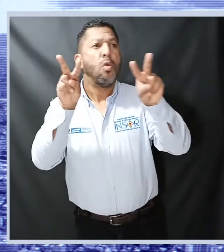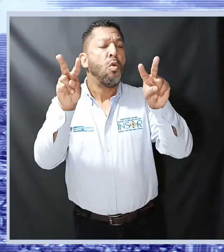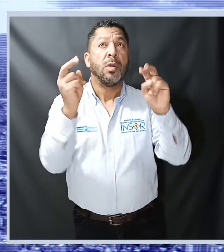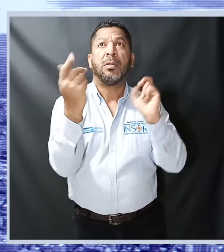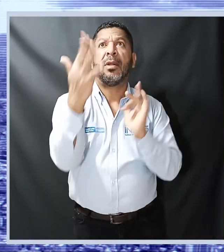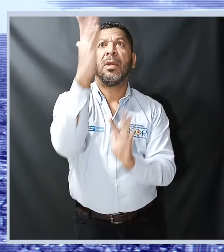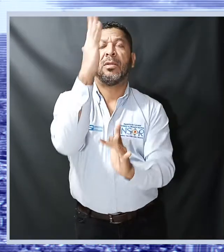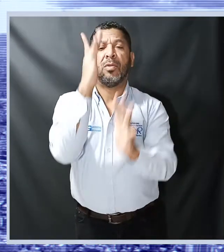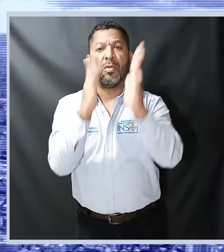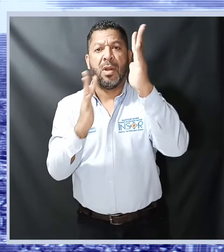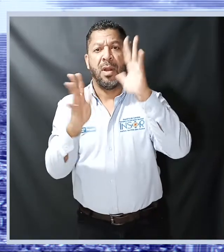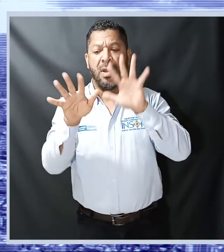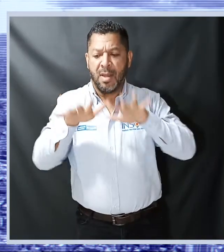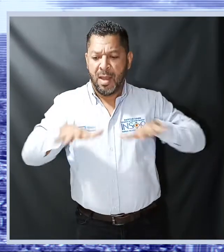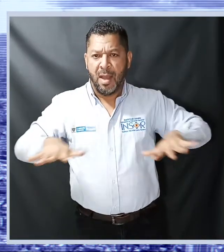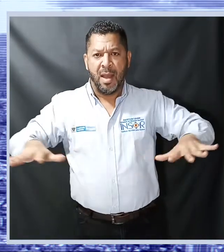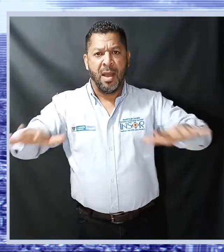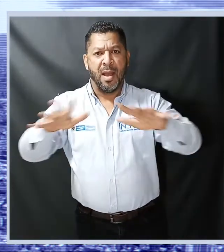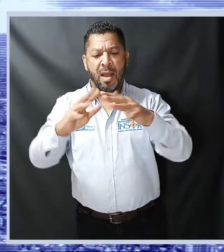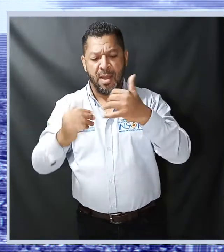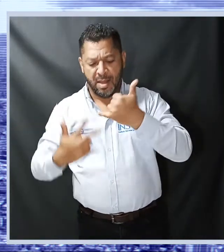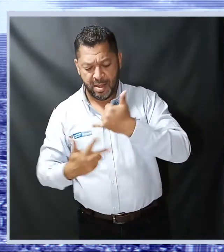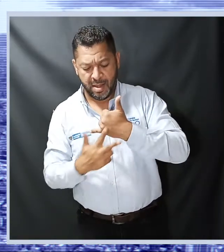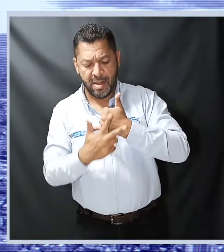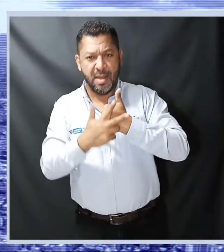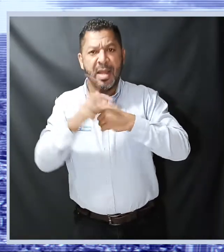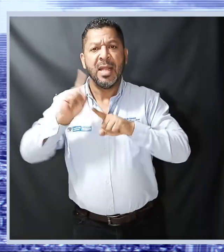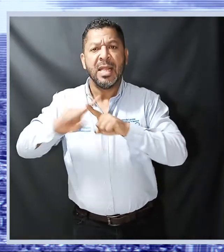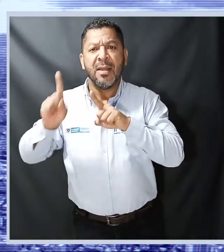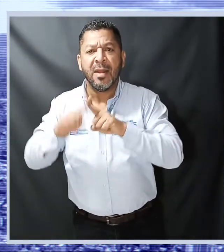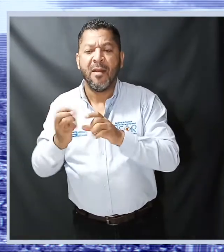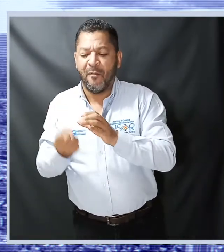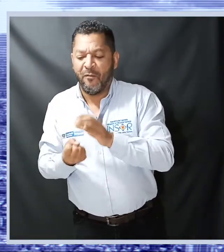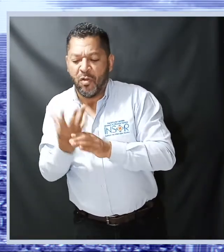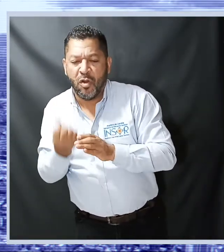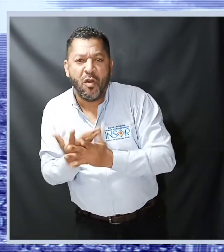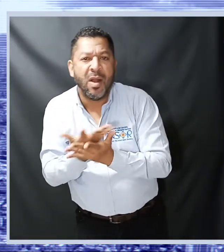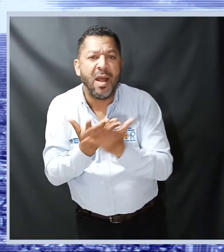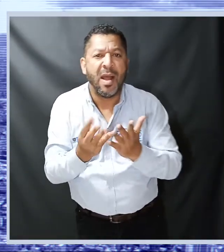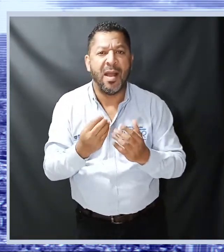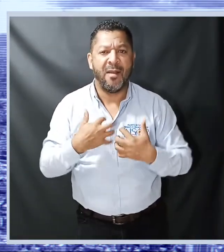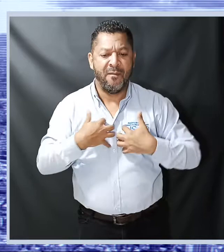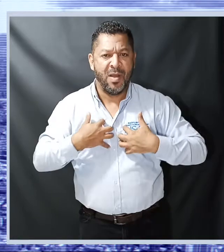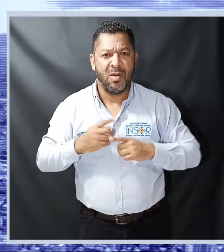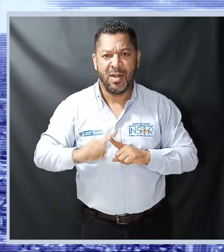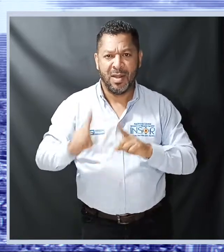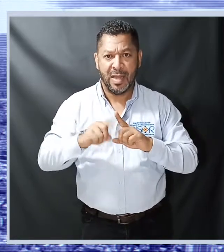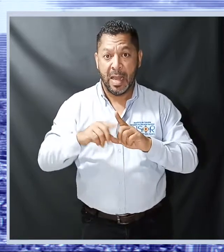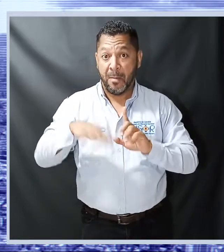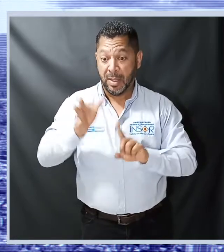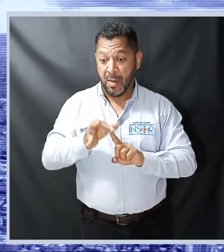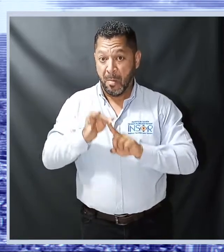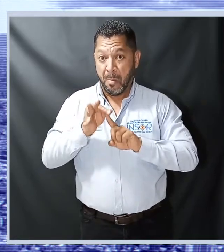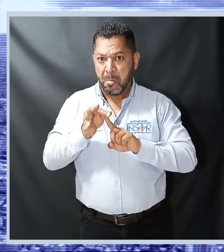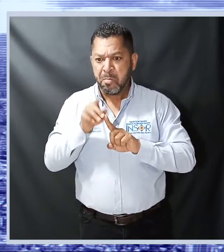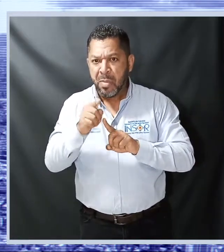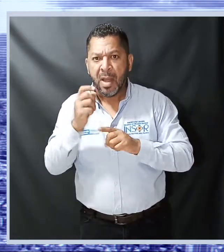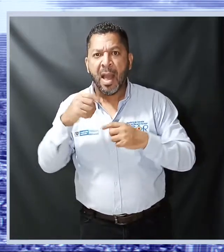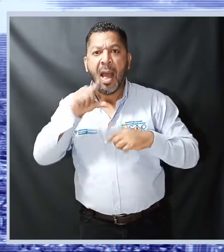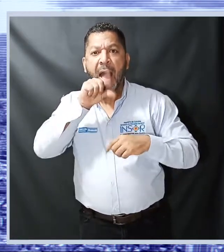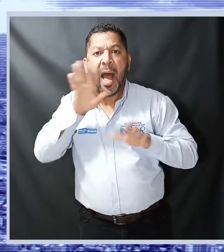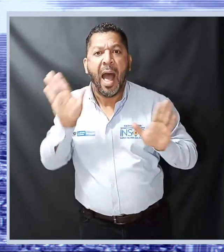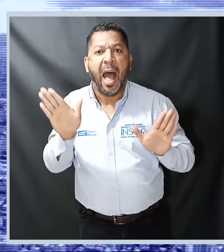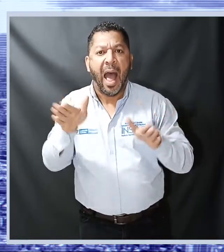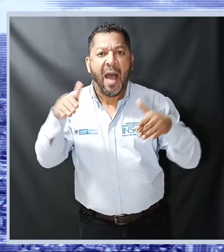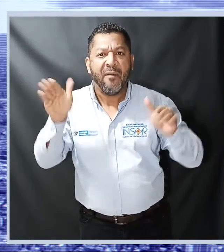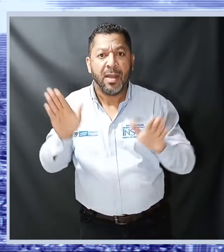contemplar la naturaleza nativa del bosque andino, en sus diferentes formas de flora, fauna, en especial las